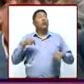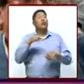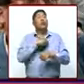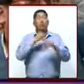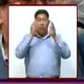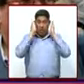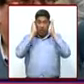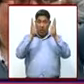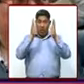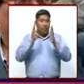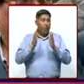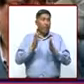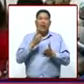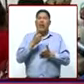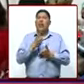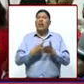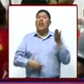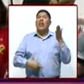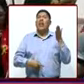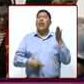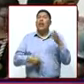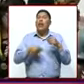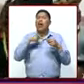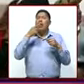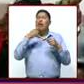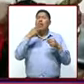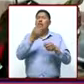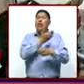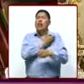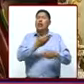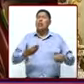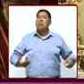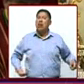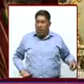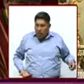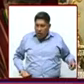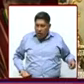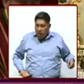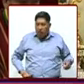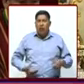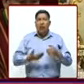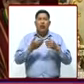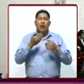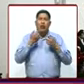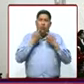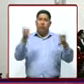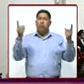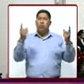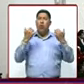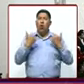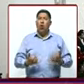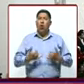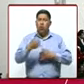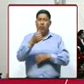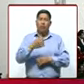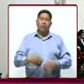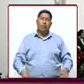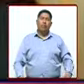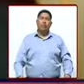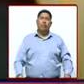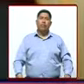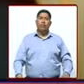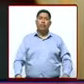a escuchar ahora las medidas que ha dispuesto el presidente en este mensaje hacia el país.